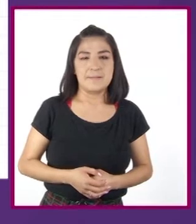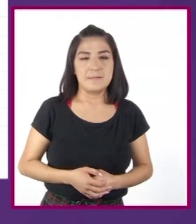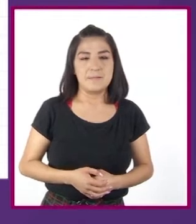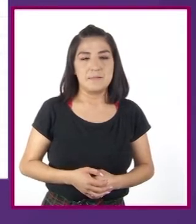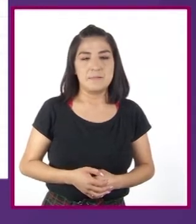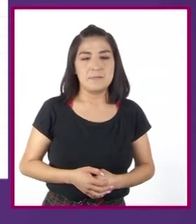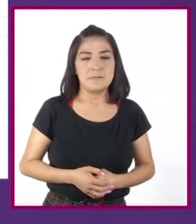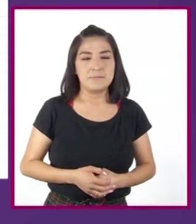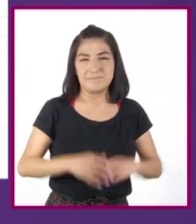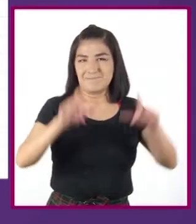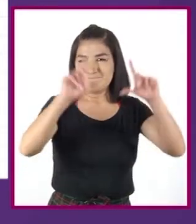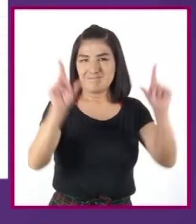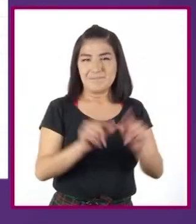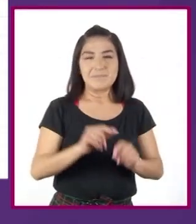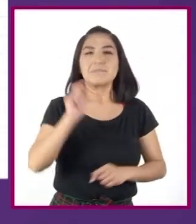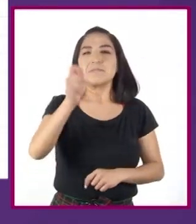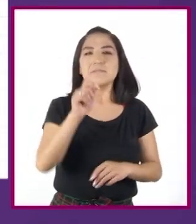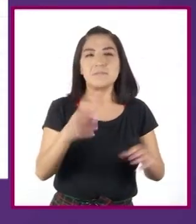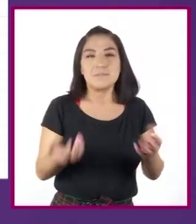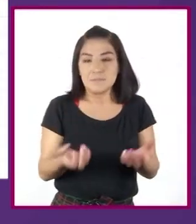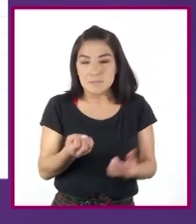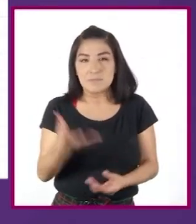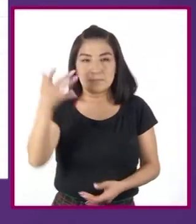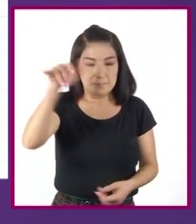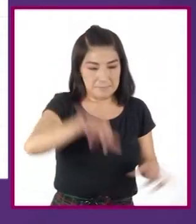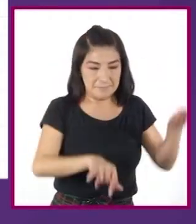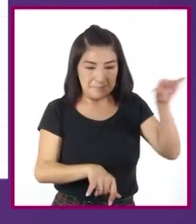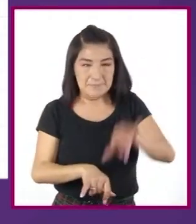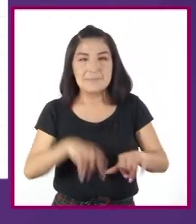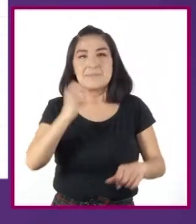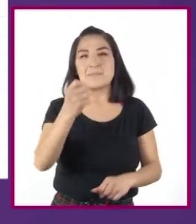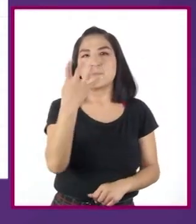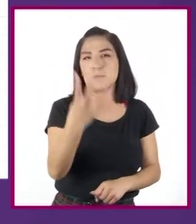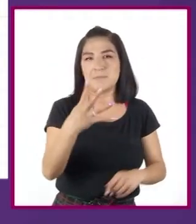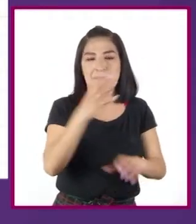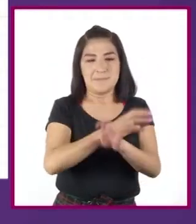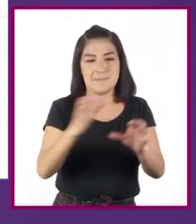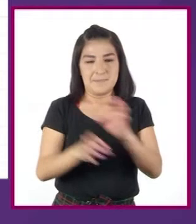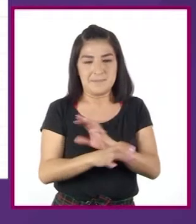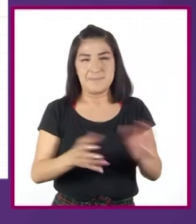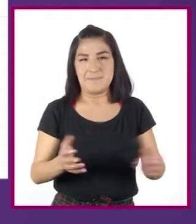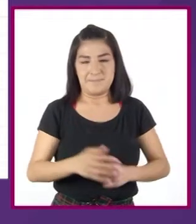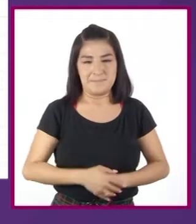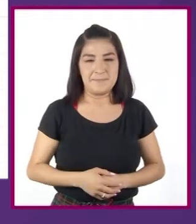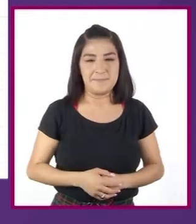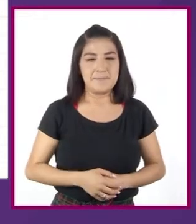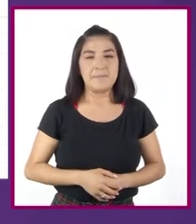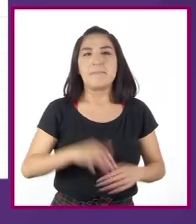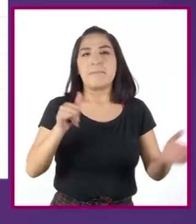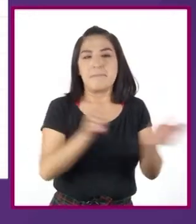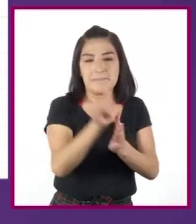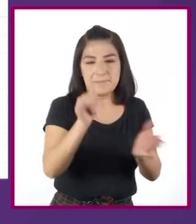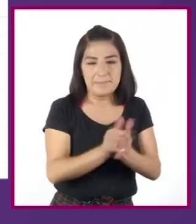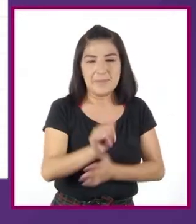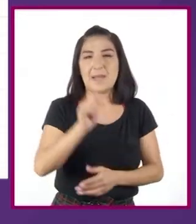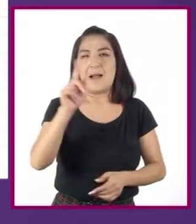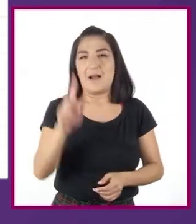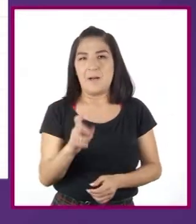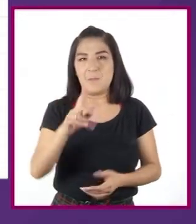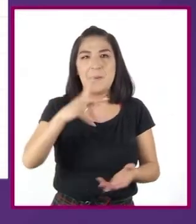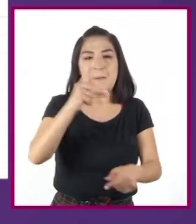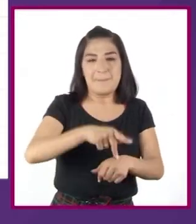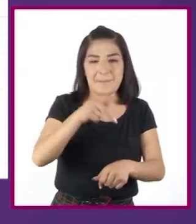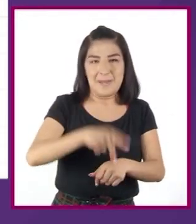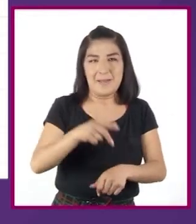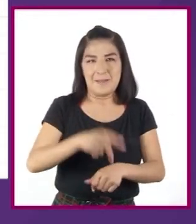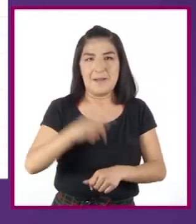El concreto es la mezcla de 4 elementos básicos: cemento, arena, grava y agua. La